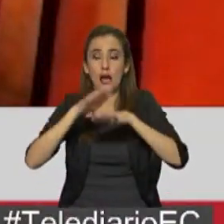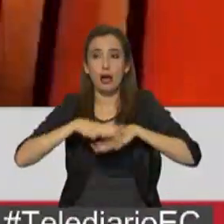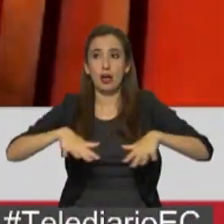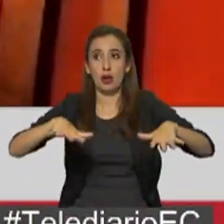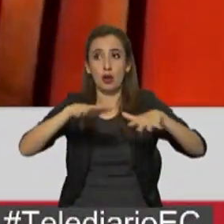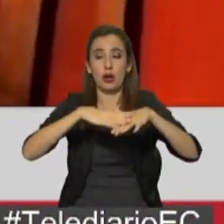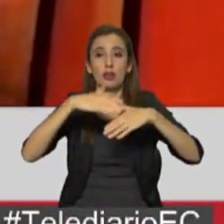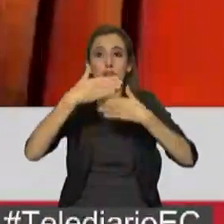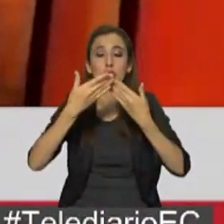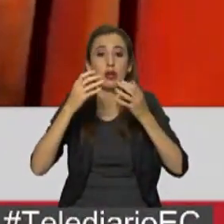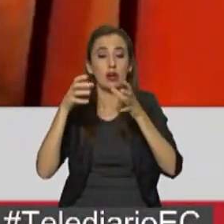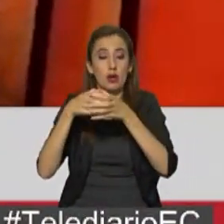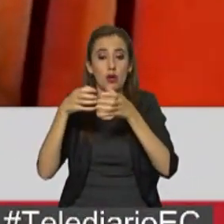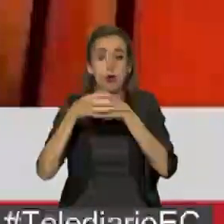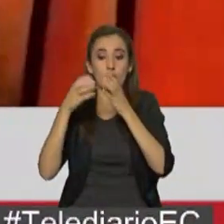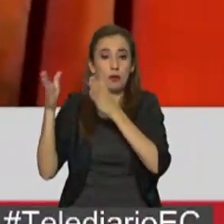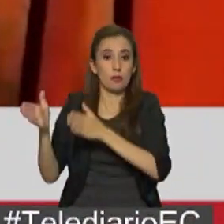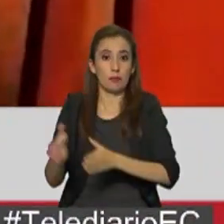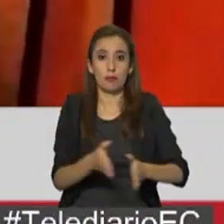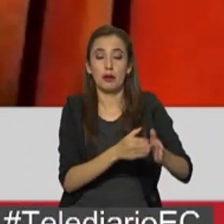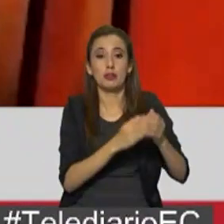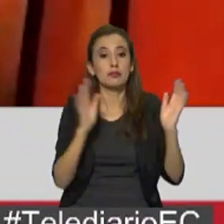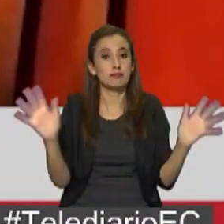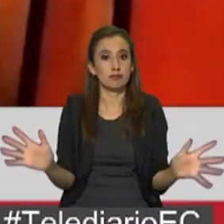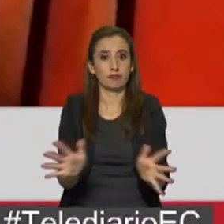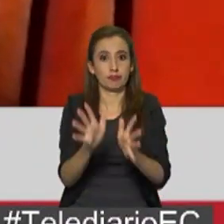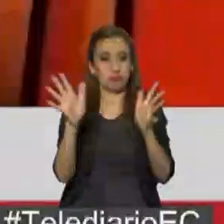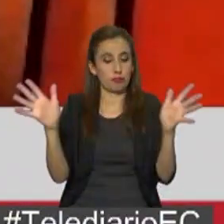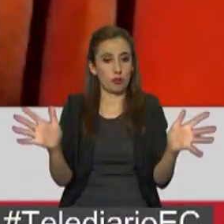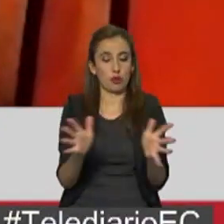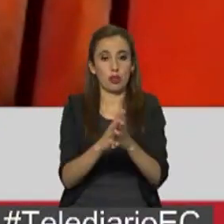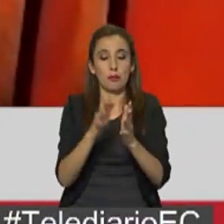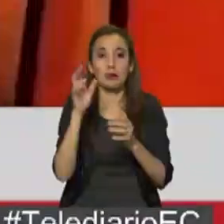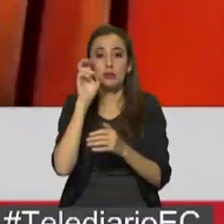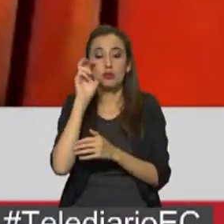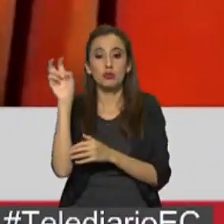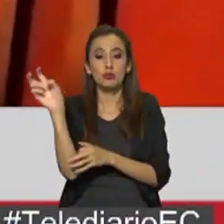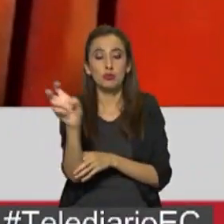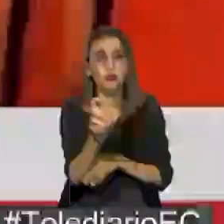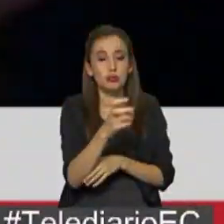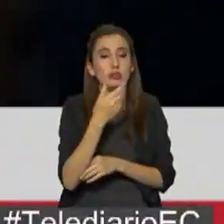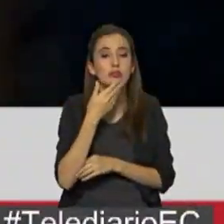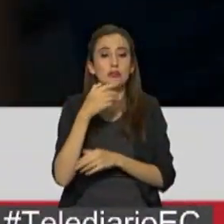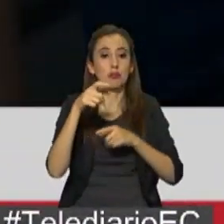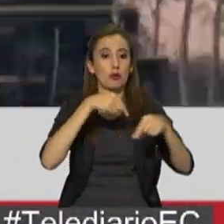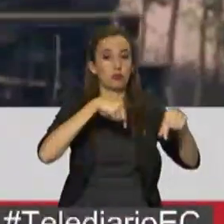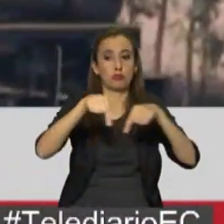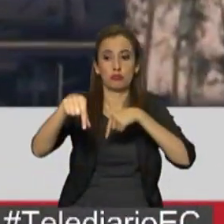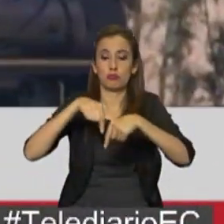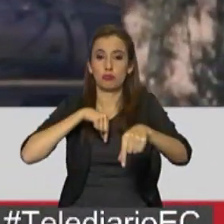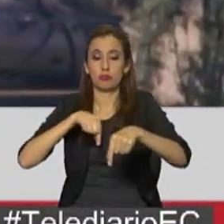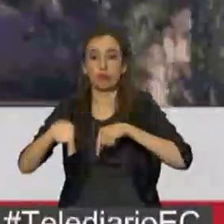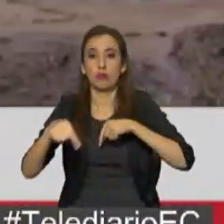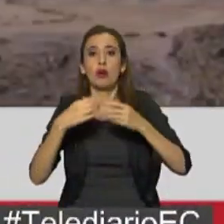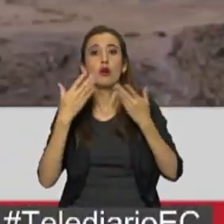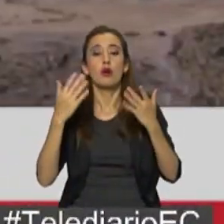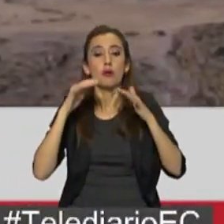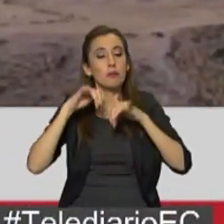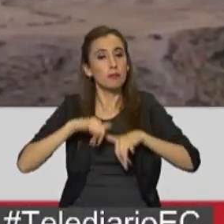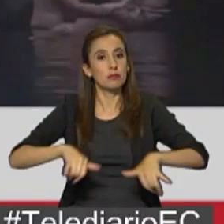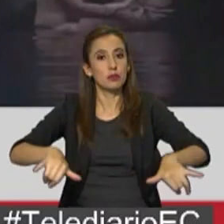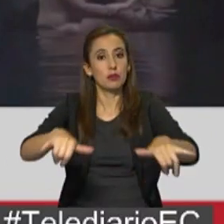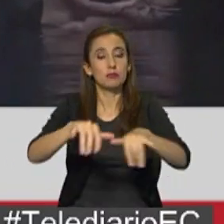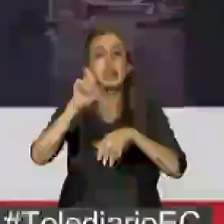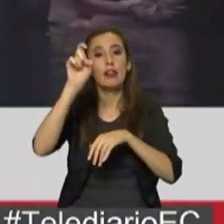viable para así motivar al turismo interno a movilizarse para llevar esto a cabo consideran que es